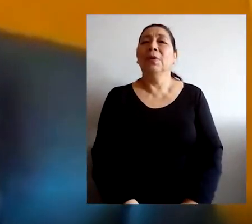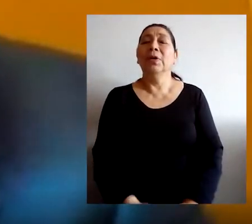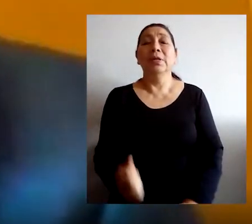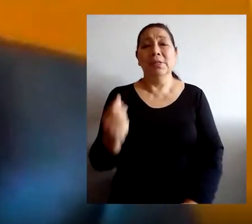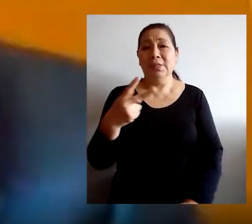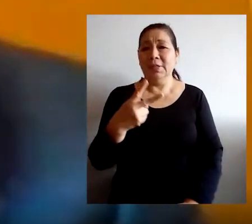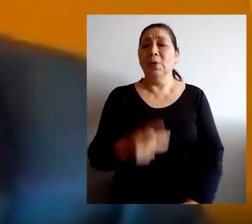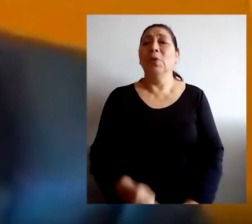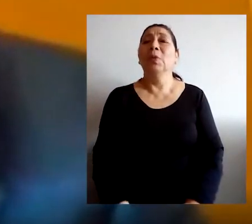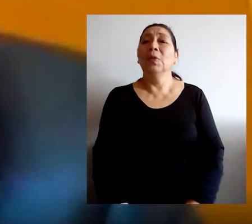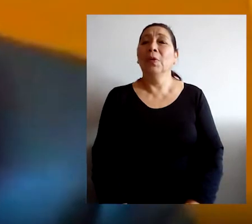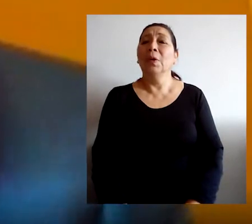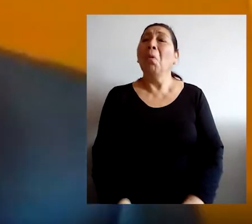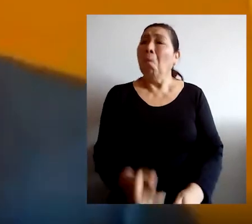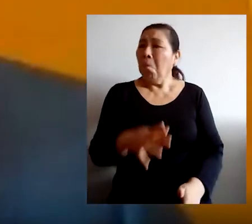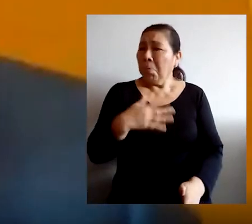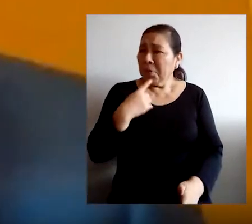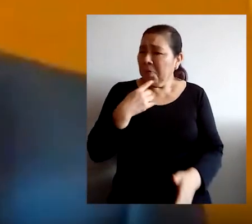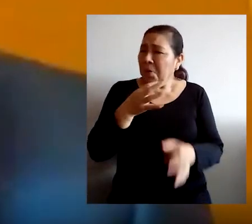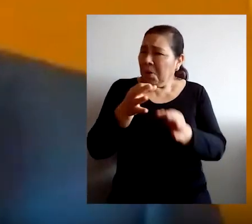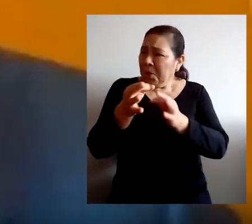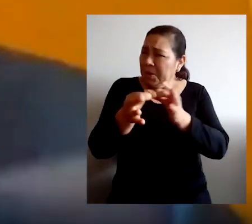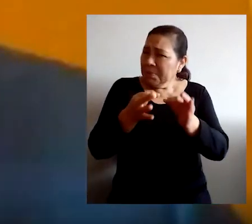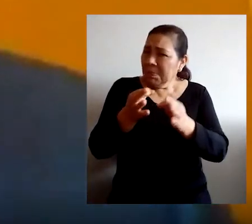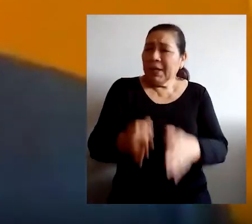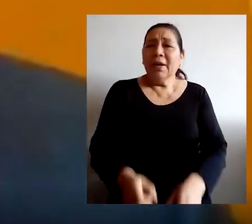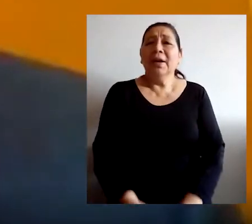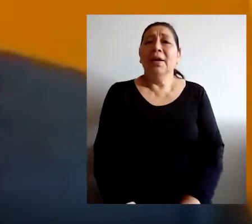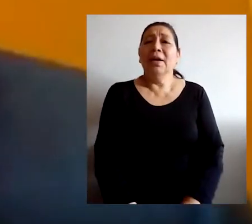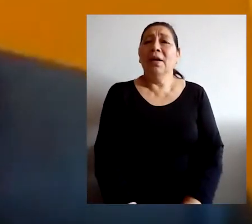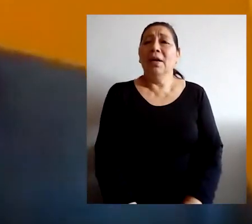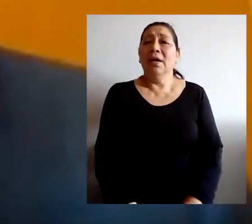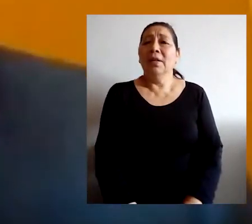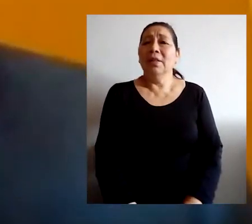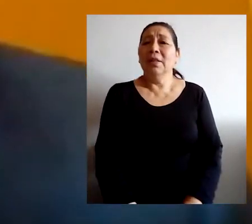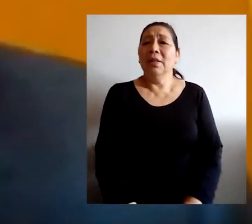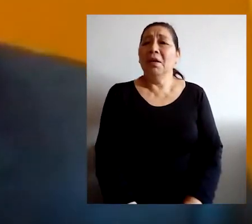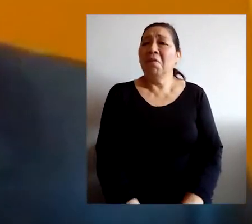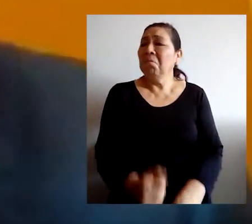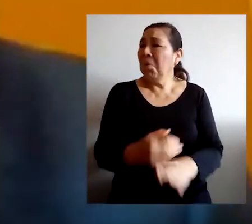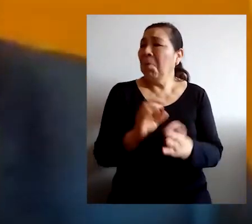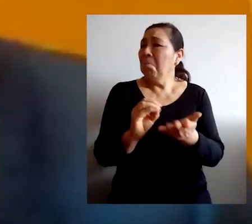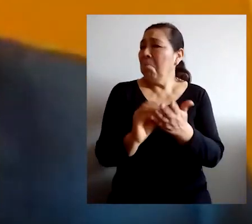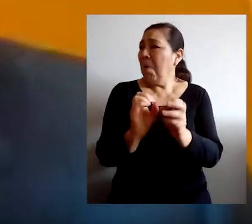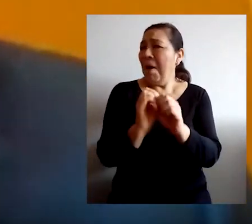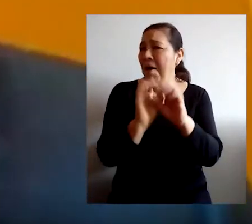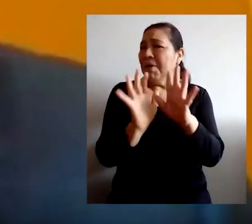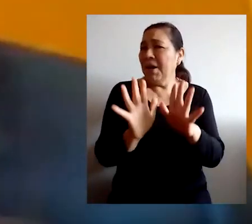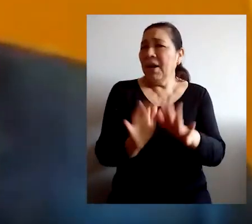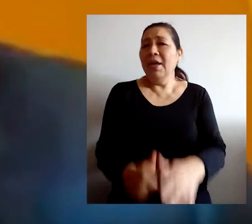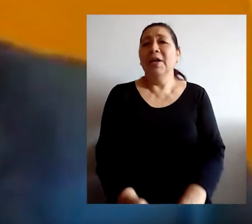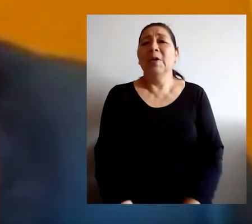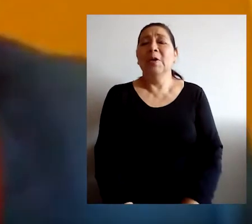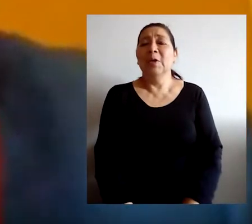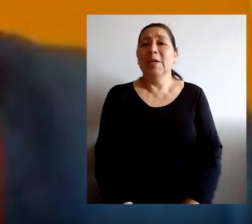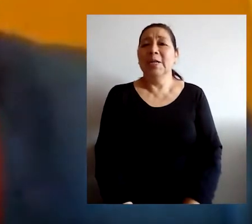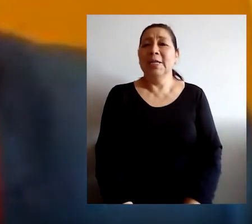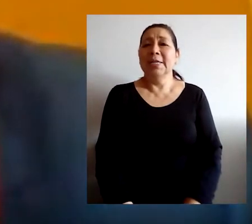en segunda instancia. ¿Podría usted dar cuenta, no, didácticamente, de una manera clara,